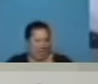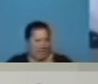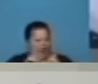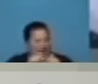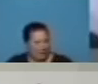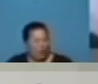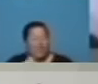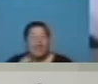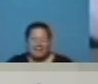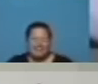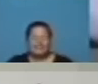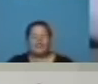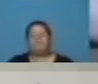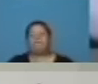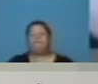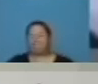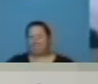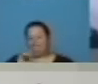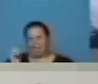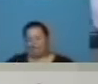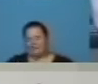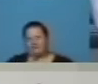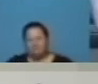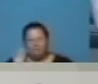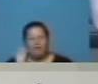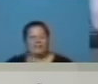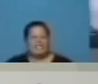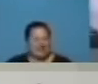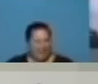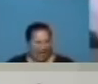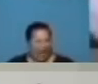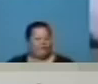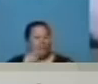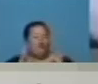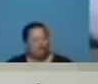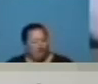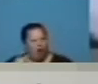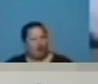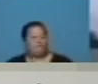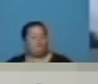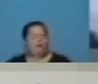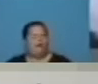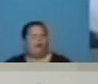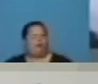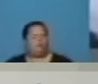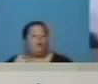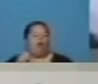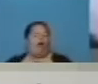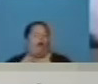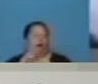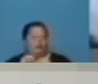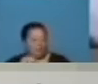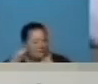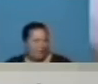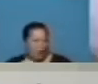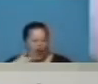artículo. Esto es una de las más flagrantes y gravosas formas del forum shopping, por la amistad seguramente que tienen